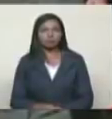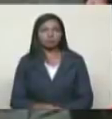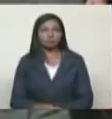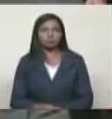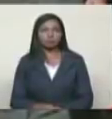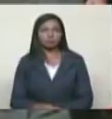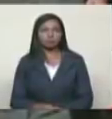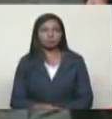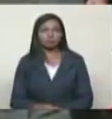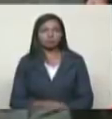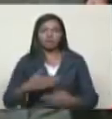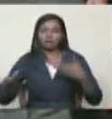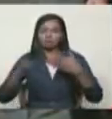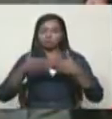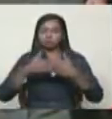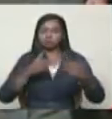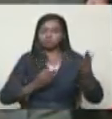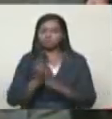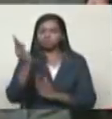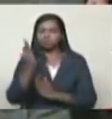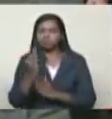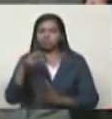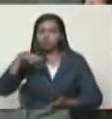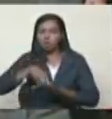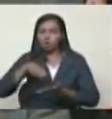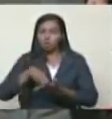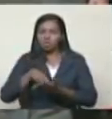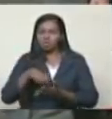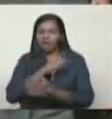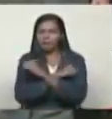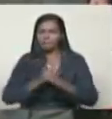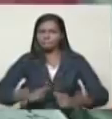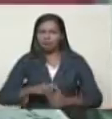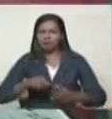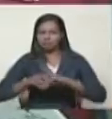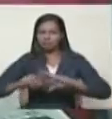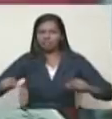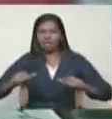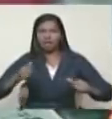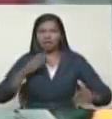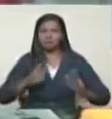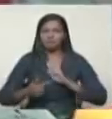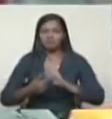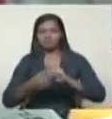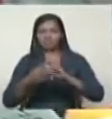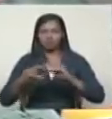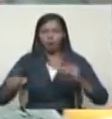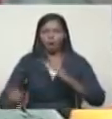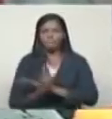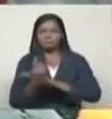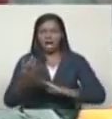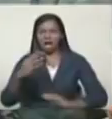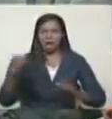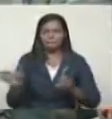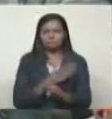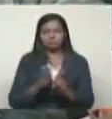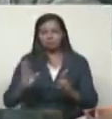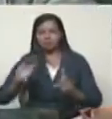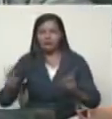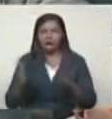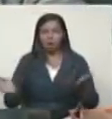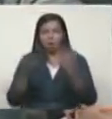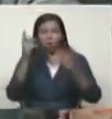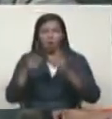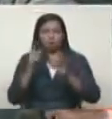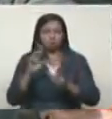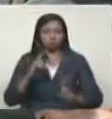Hay que cerrar filas con la lealtad. Rodilla en tierra, Fuerza Armada Nacional Bolivariana, a enfrentar traidores y golpistas, si surge alguno en